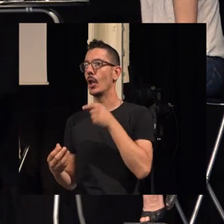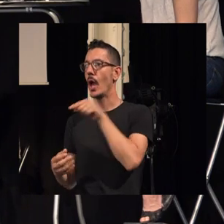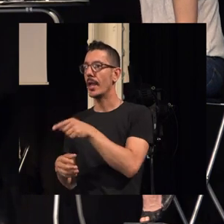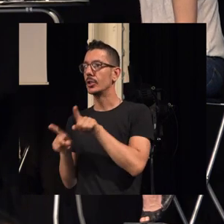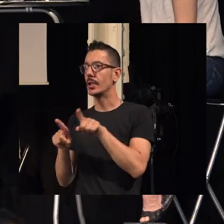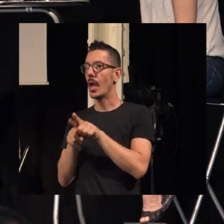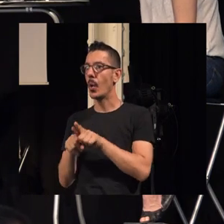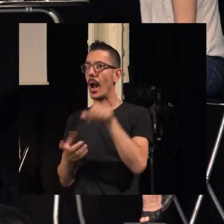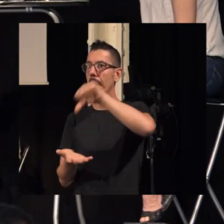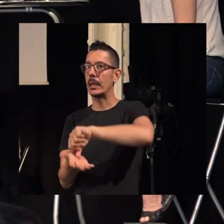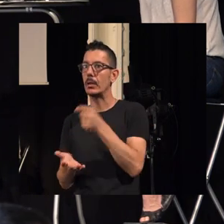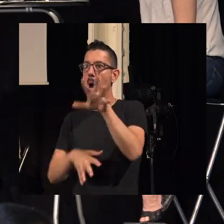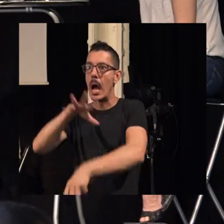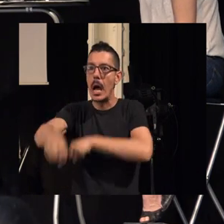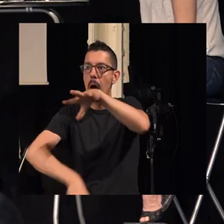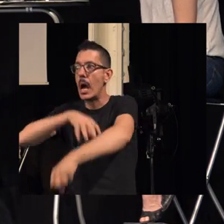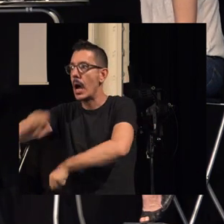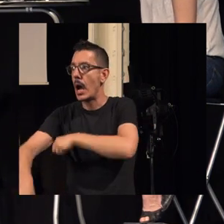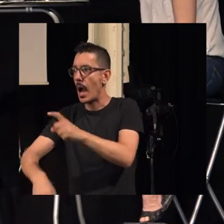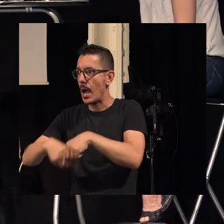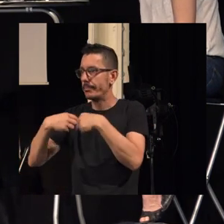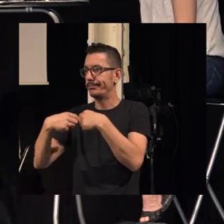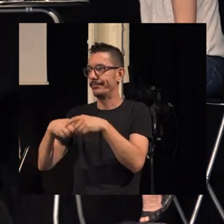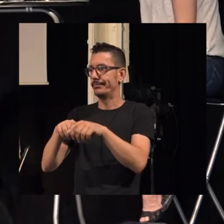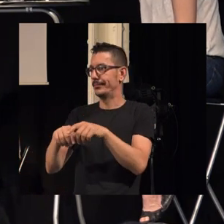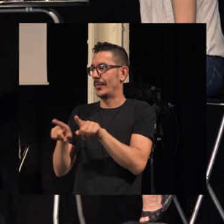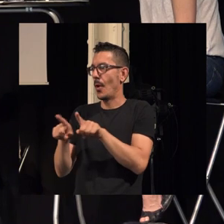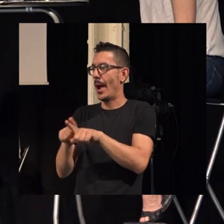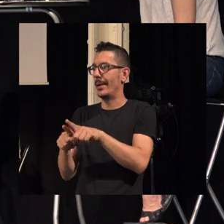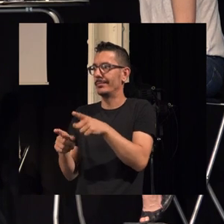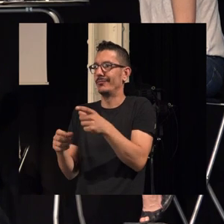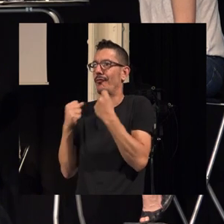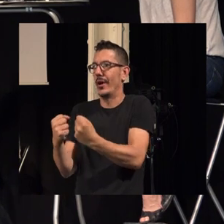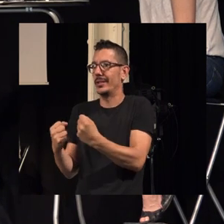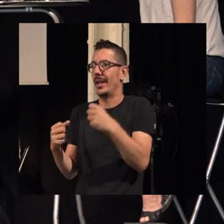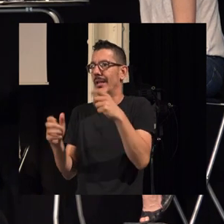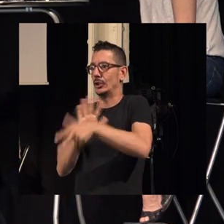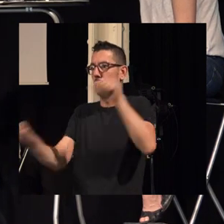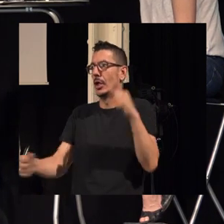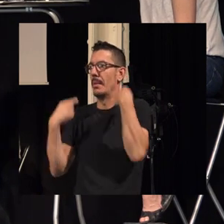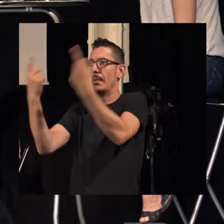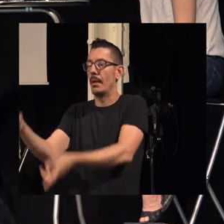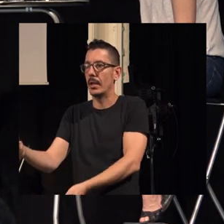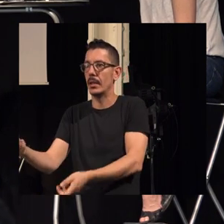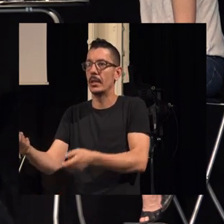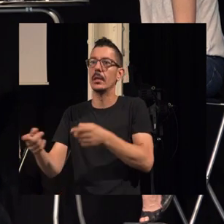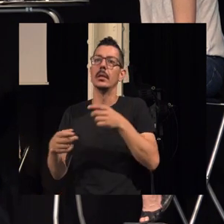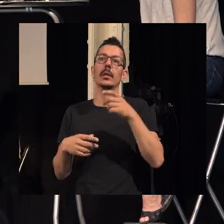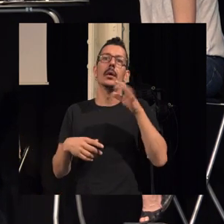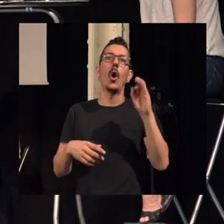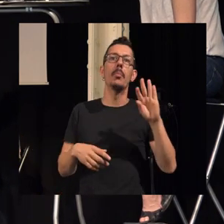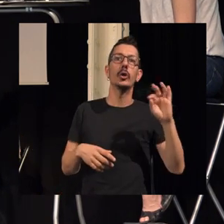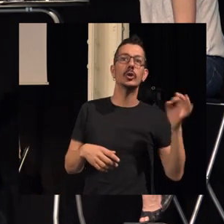lo mismo en Oporto, y lo mismo en otra ciudad que tiene también un proyecto de apoyo a las personas mayores de edad,